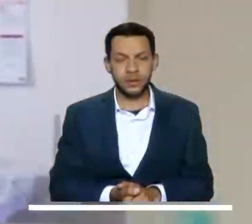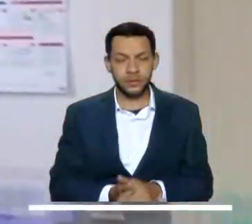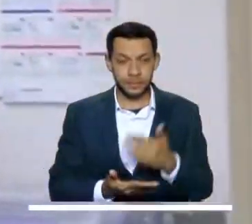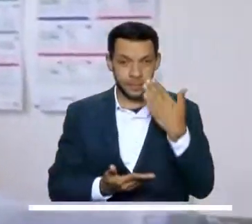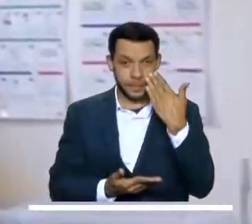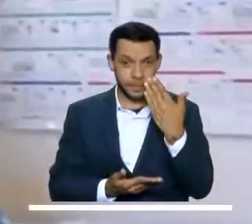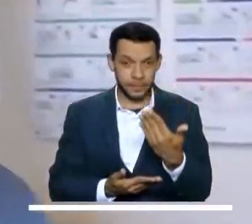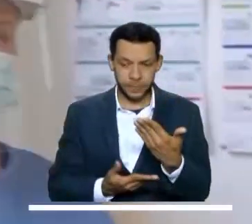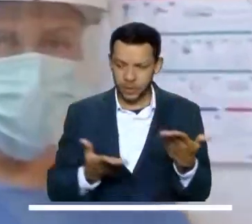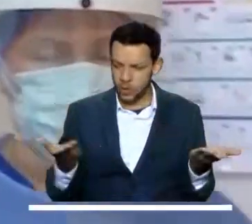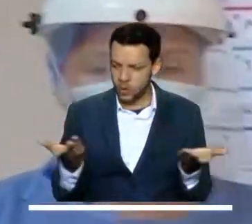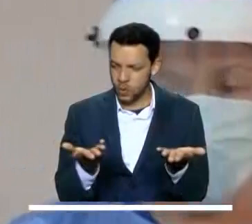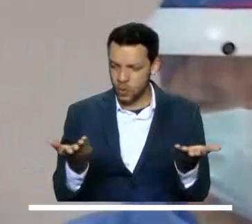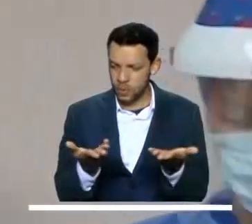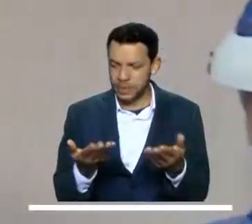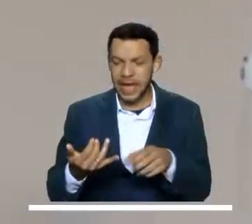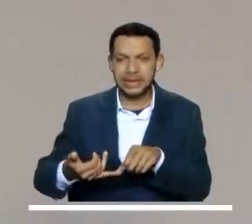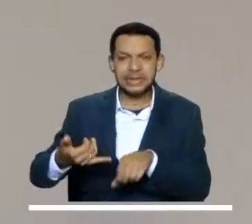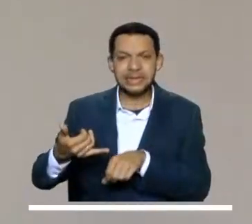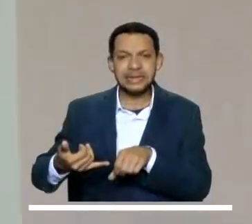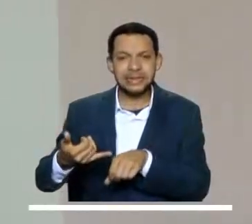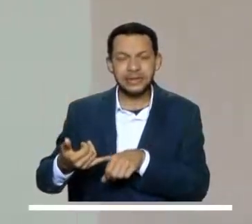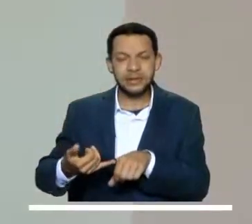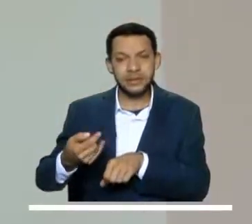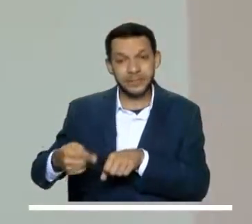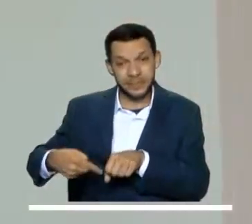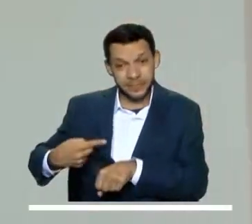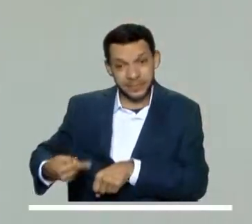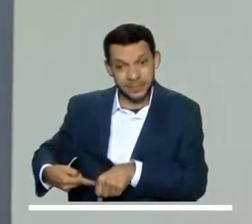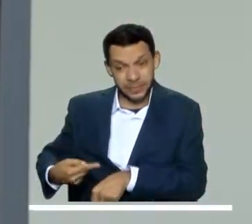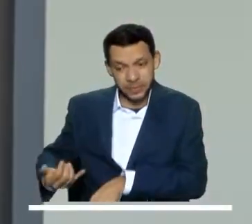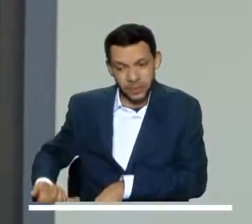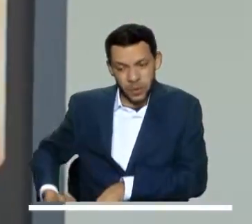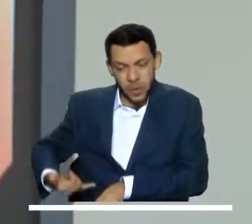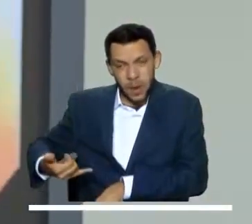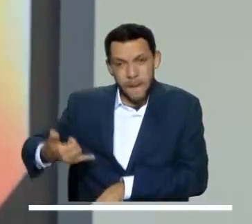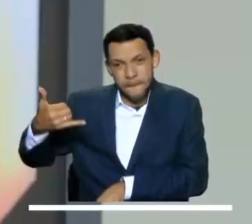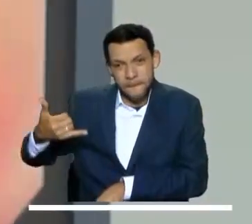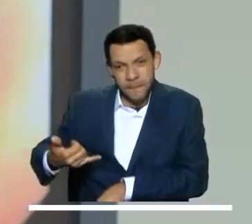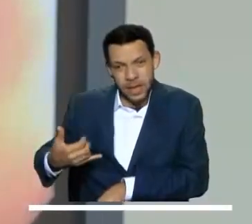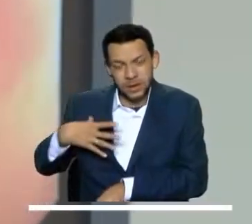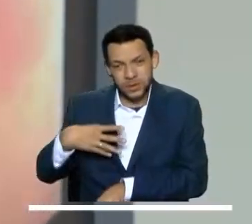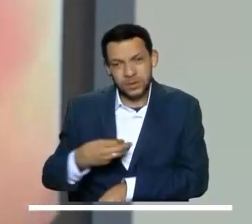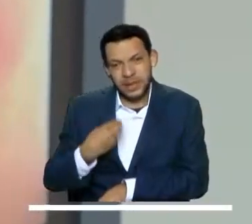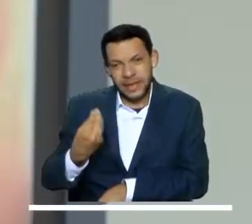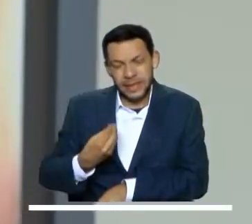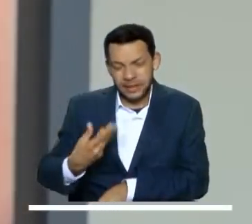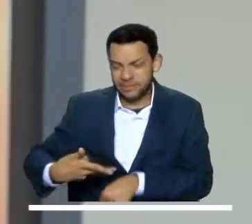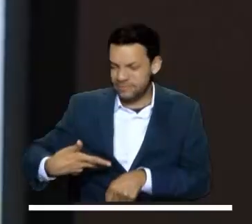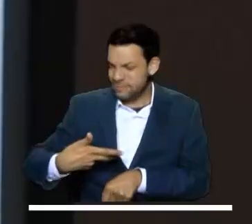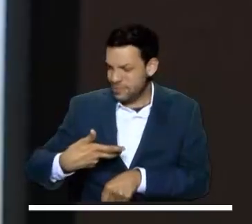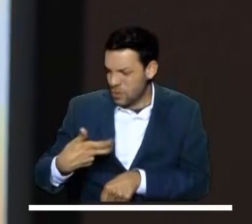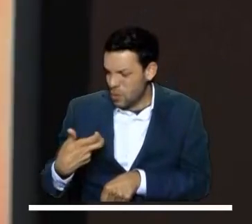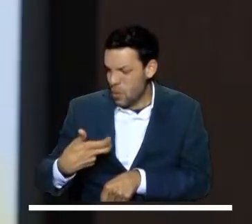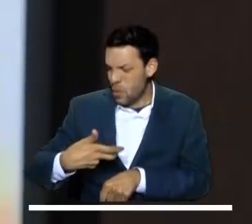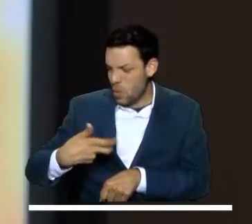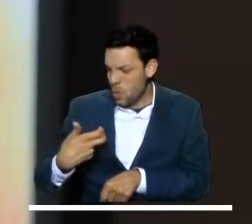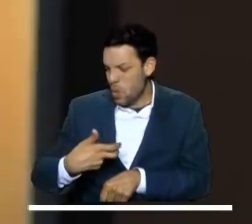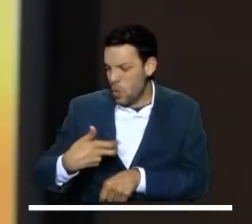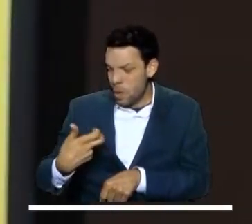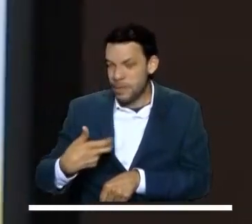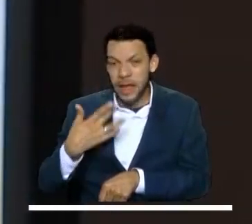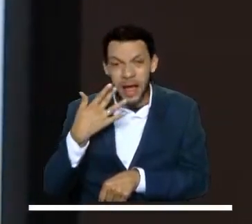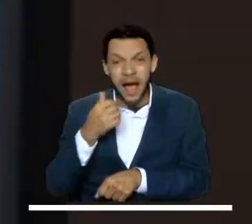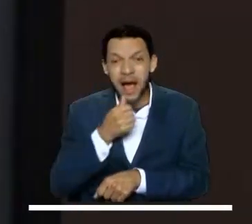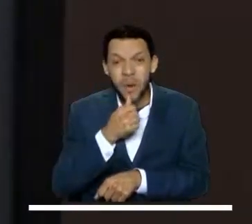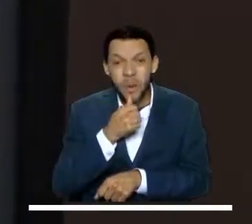Aquí ingresamos por la región anal, hay algo de líquido, entonces lo vamos aspirando el líquido que queda para poder ir avanzando